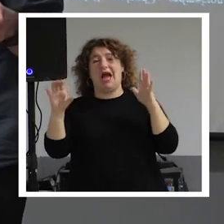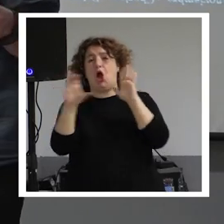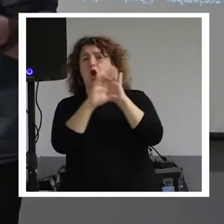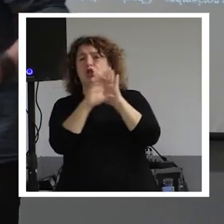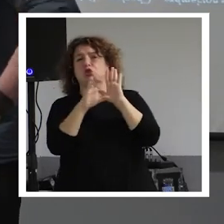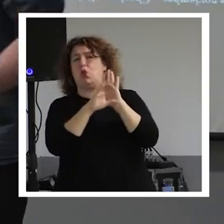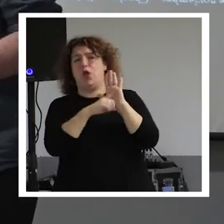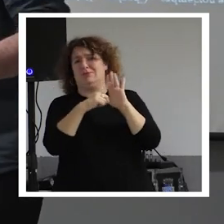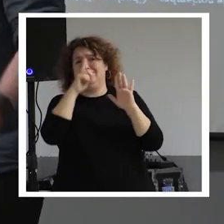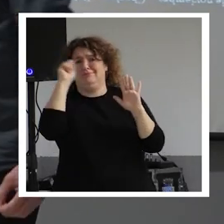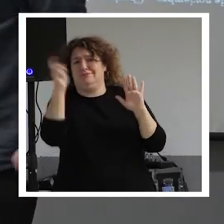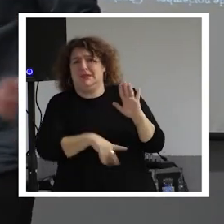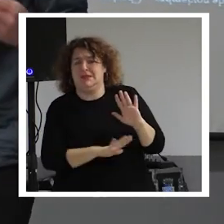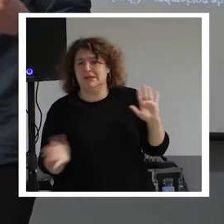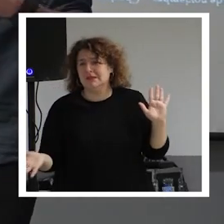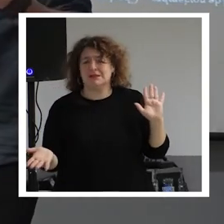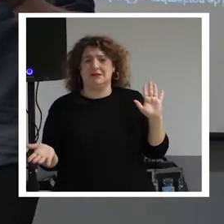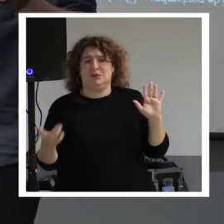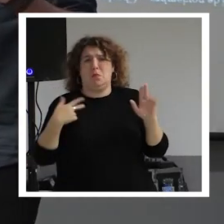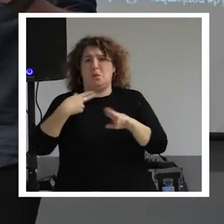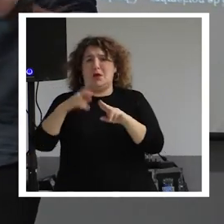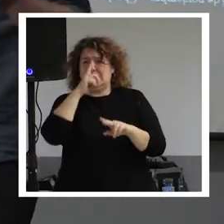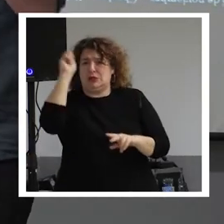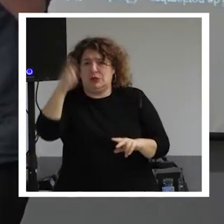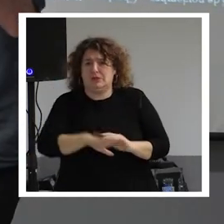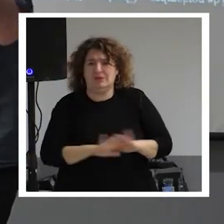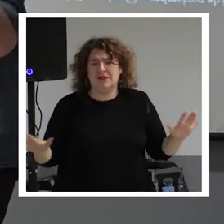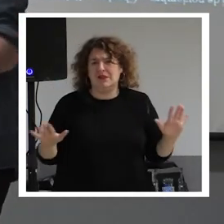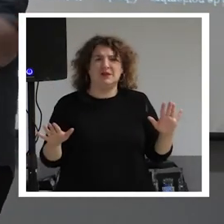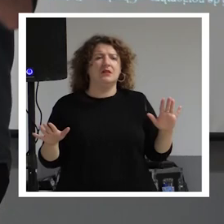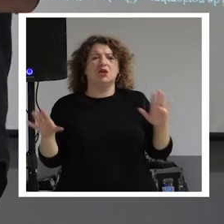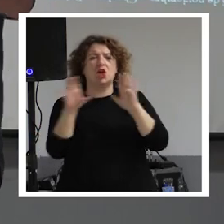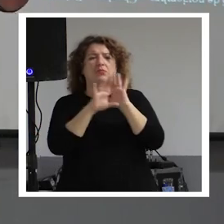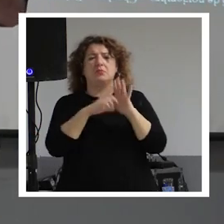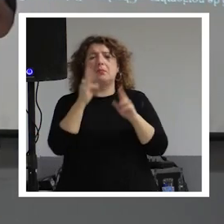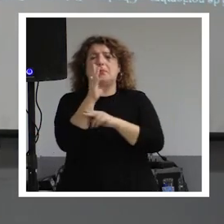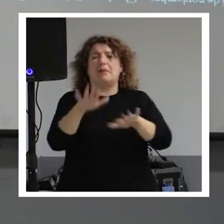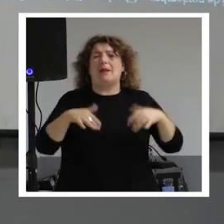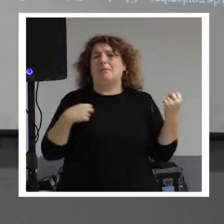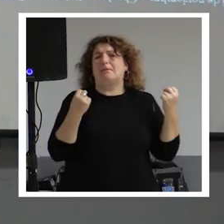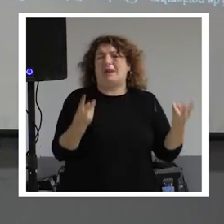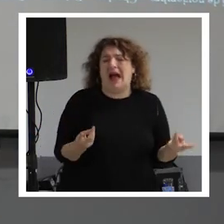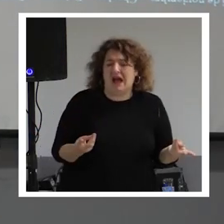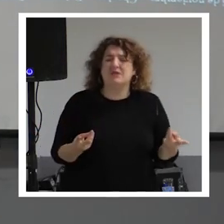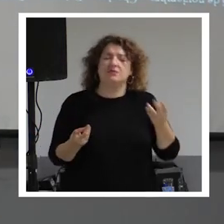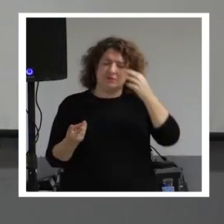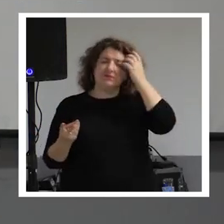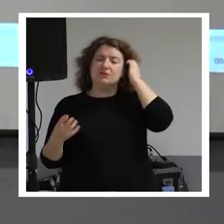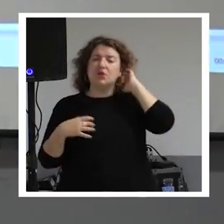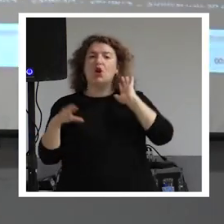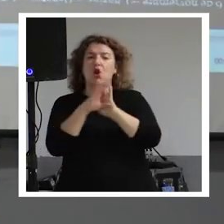habitante por lo tanto cuando ese país además Perdón El secuestro constitucional de los años 80